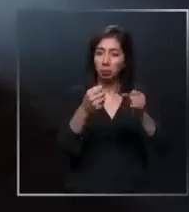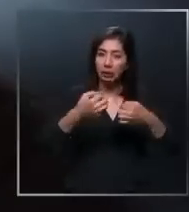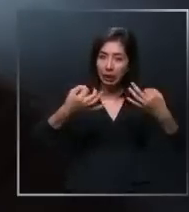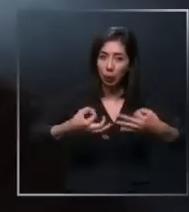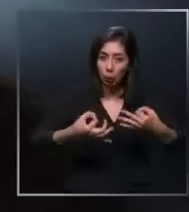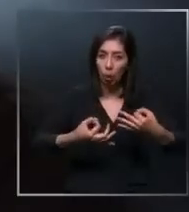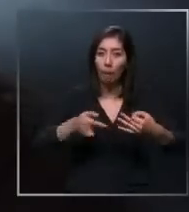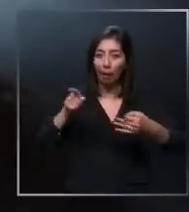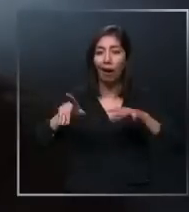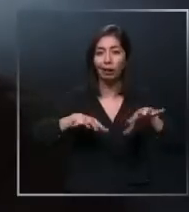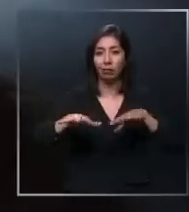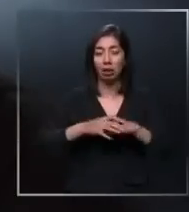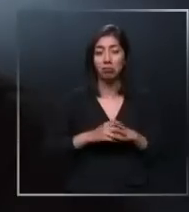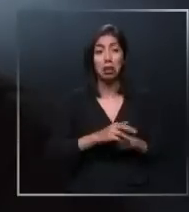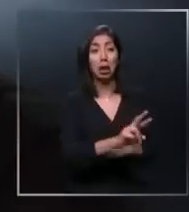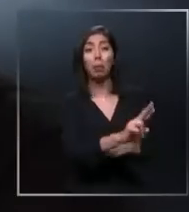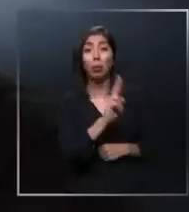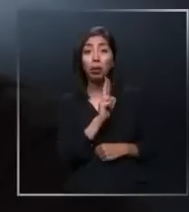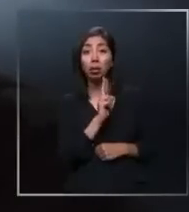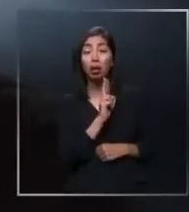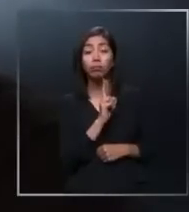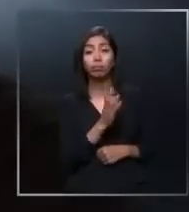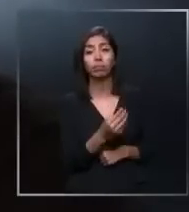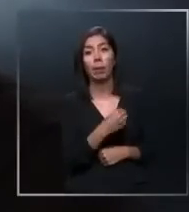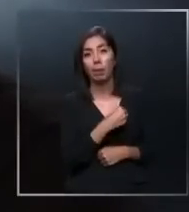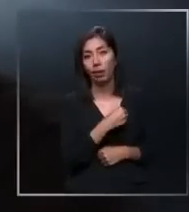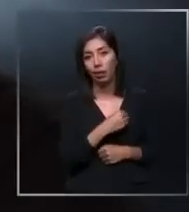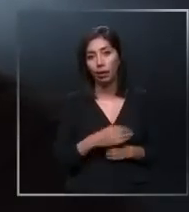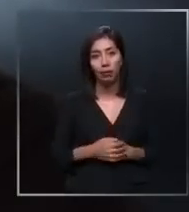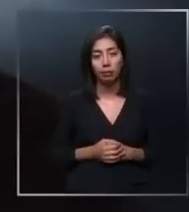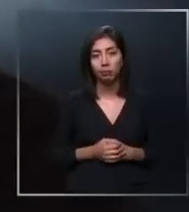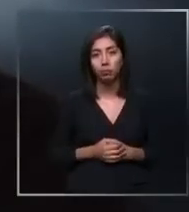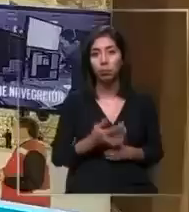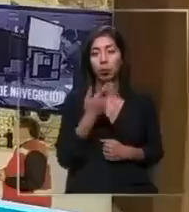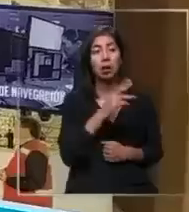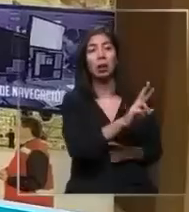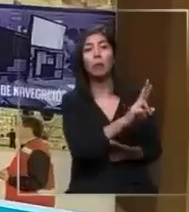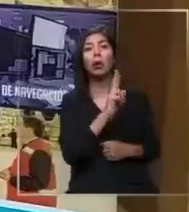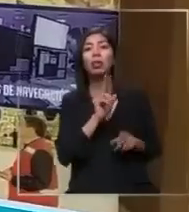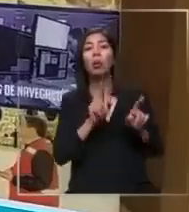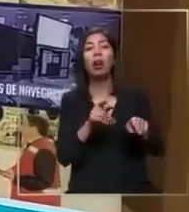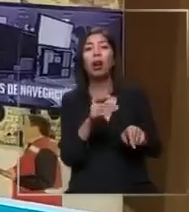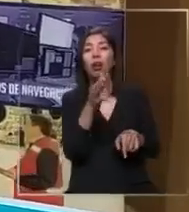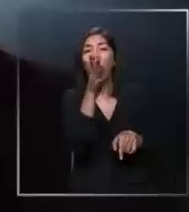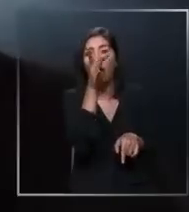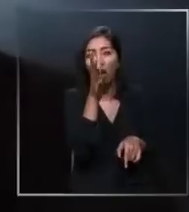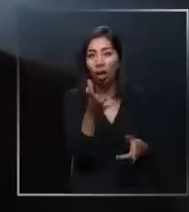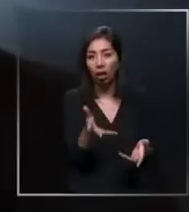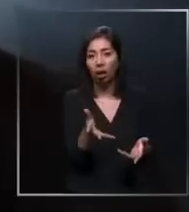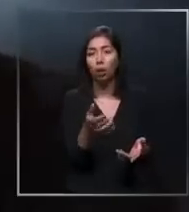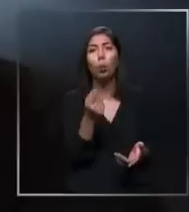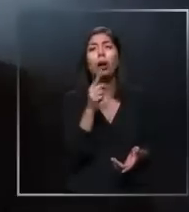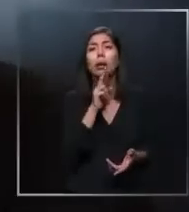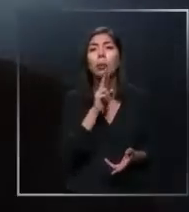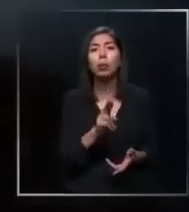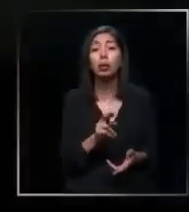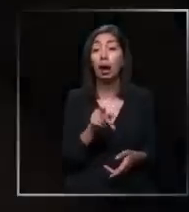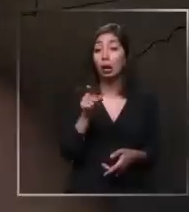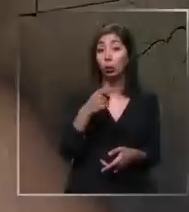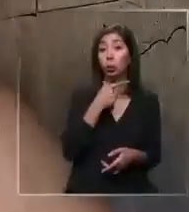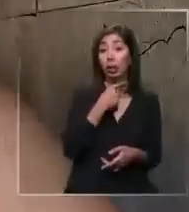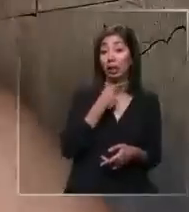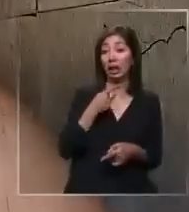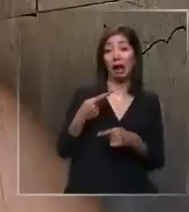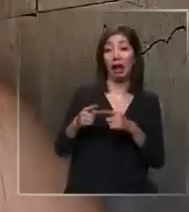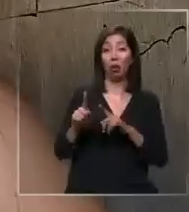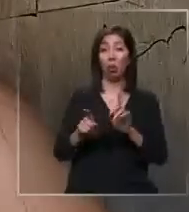actividades. La respuesta fue lamentable, porque fue irónica. ¿Cuál fue la respuesta? ¿Acaso no queríamos una tanqueta? Esto